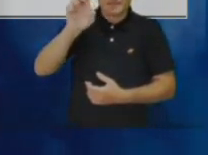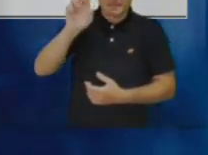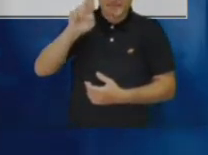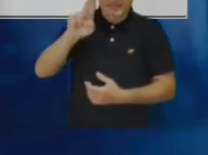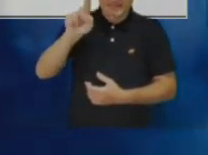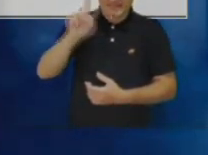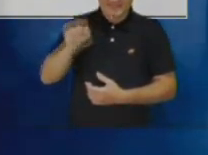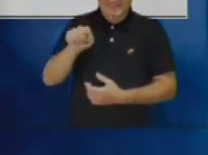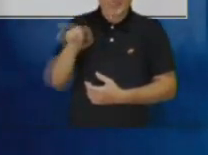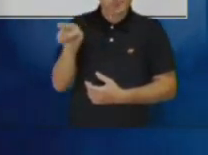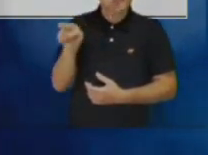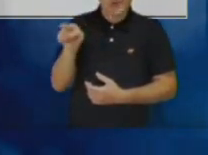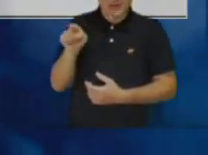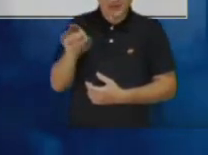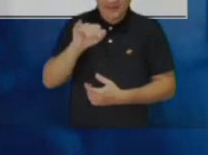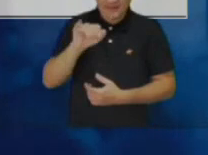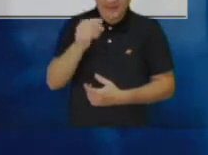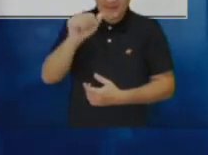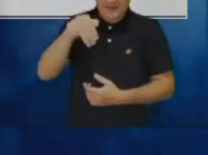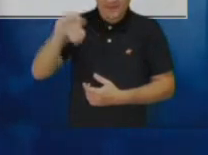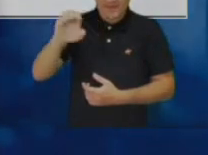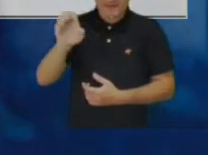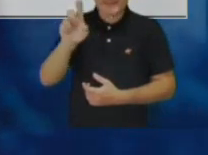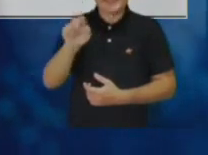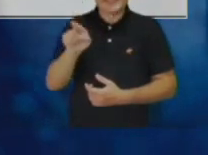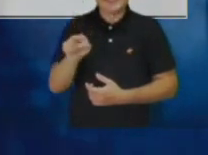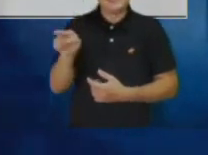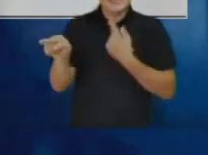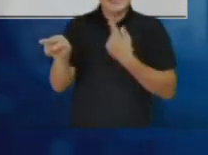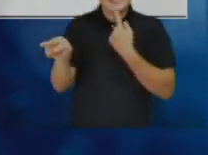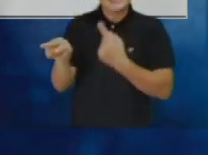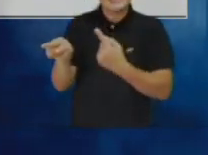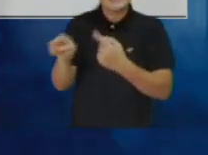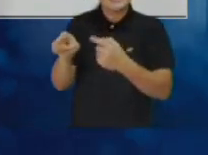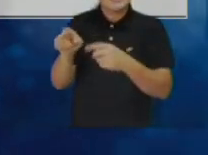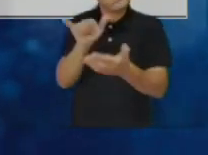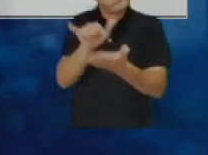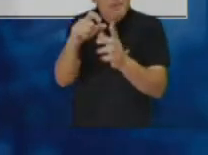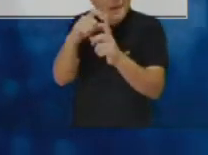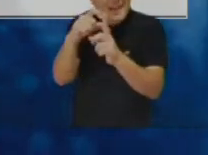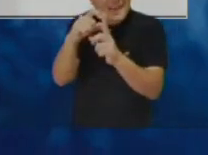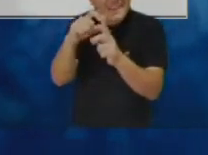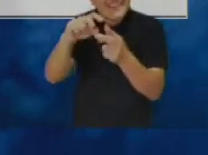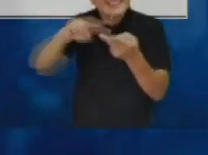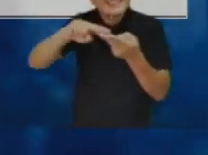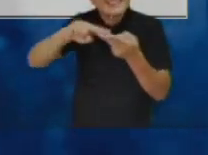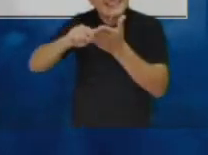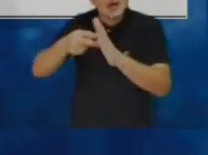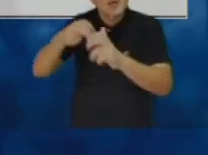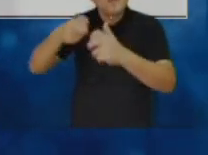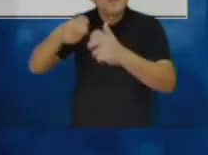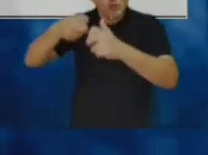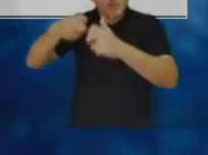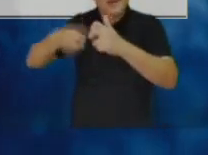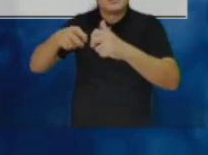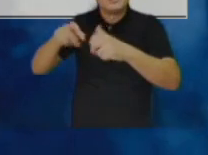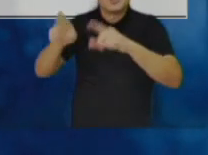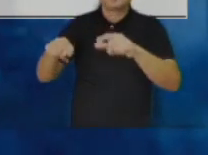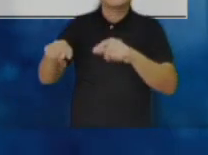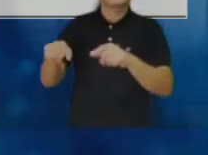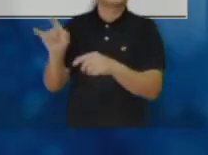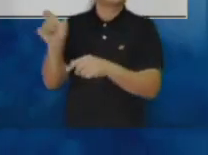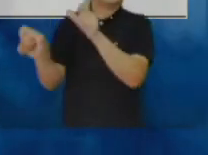y esto es un problema realmente, sobre todo en GSM. Las personas van a